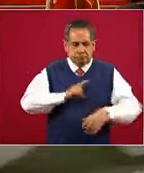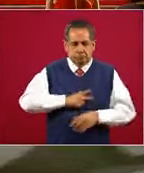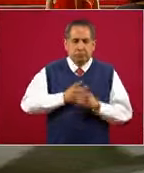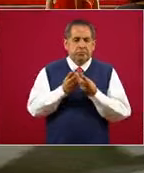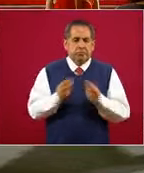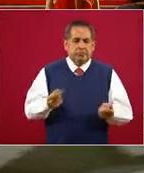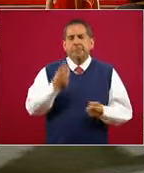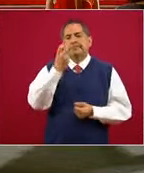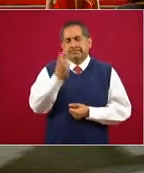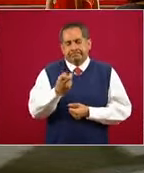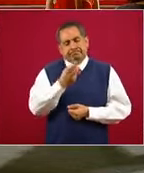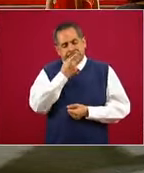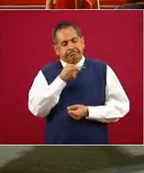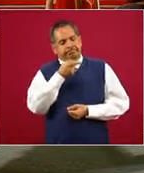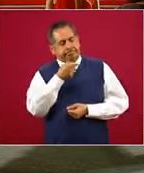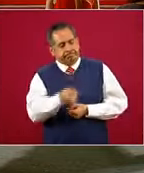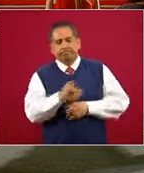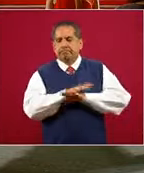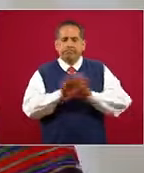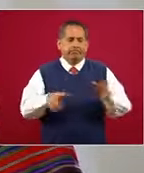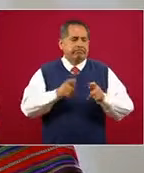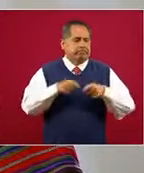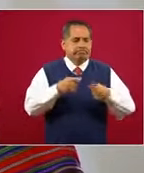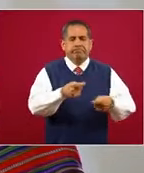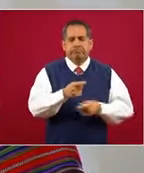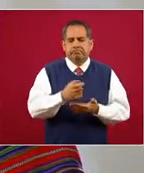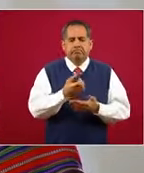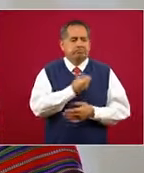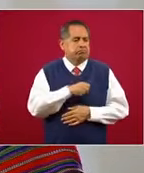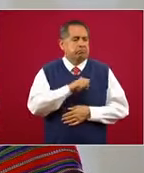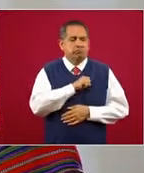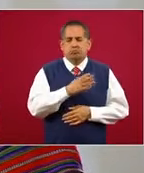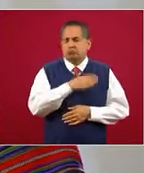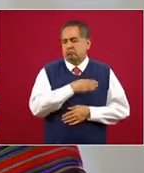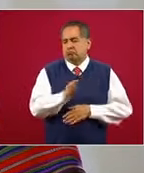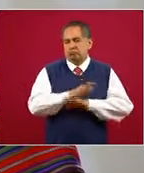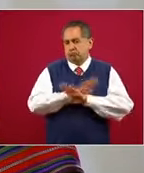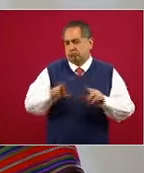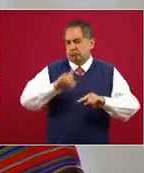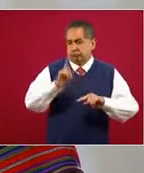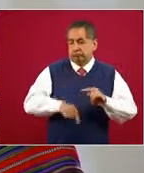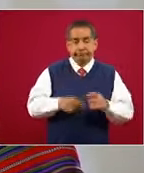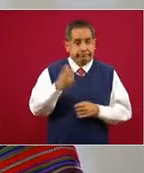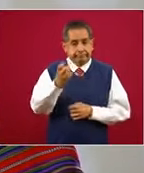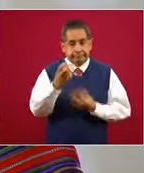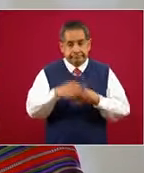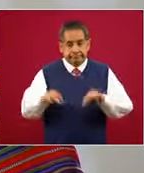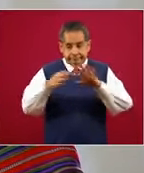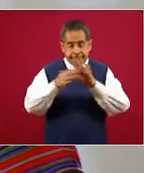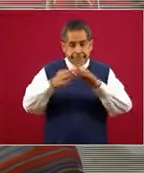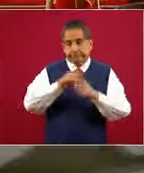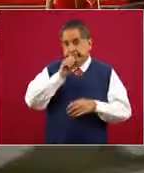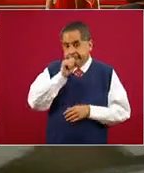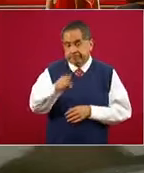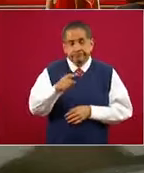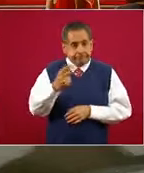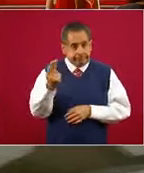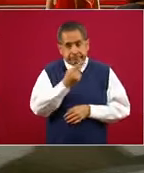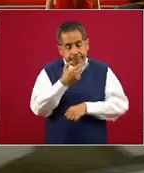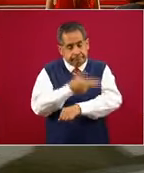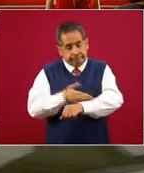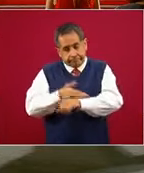y aquí es cuando decimos que la persona se encuentra curada de esta infección. Es fundamental también